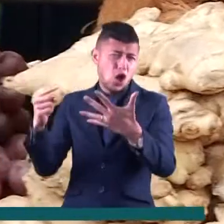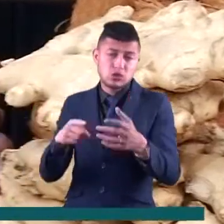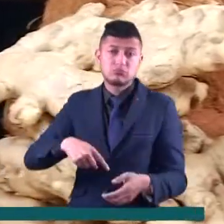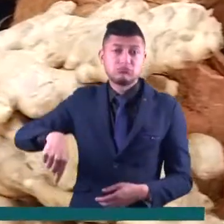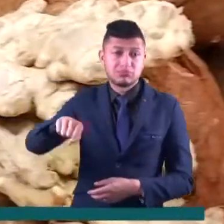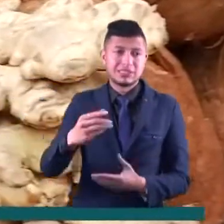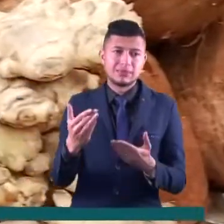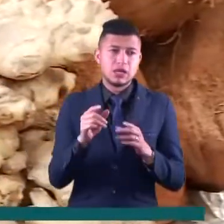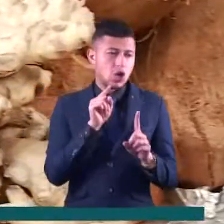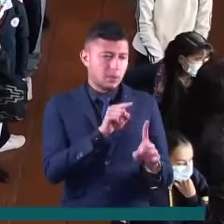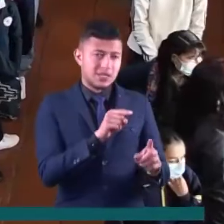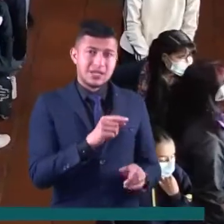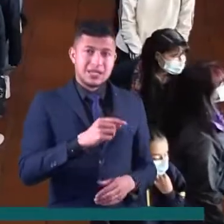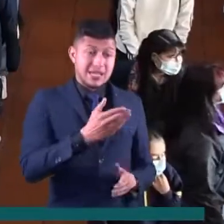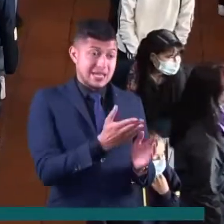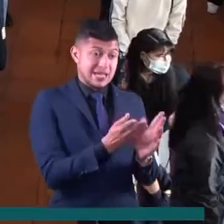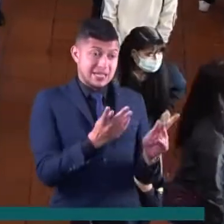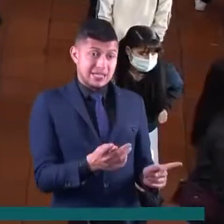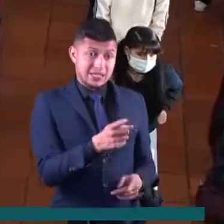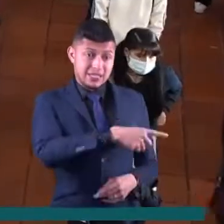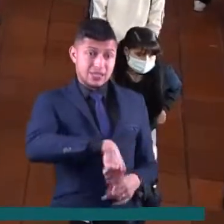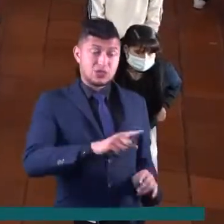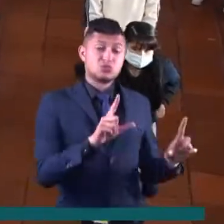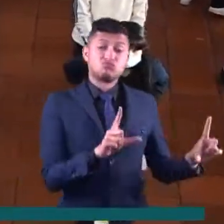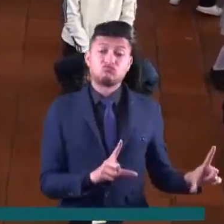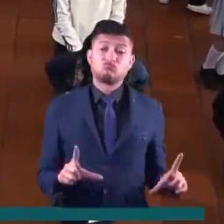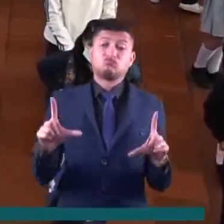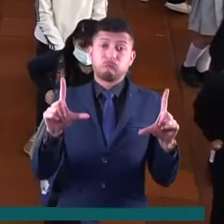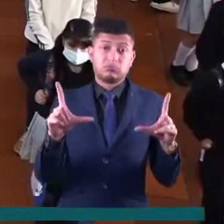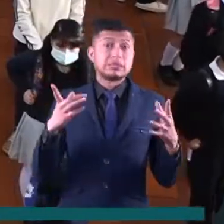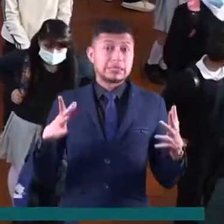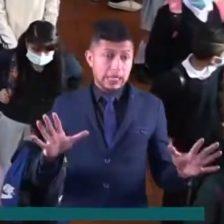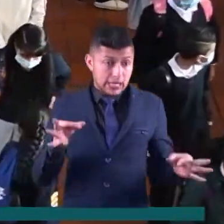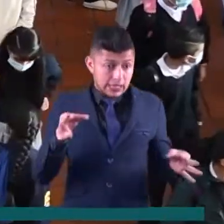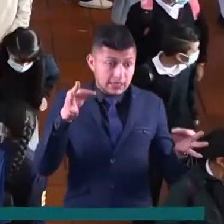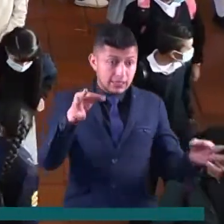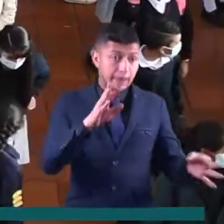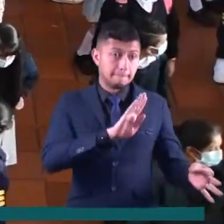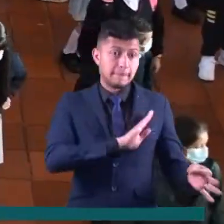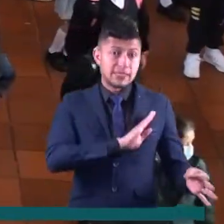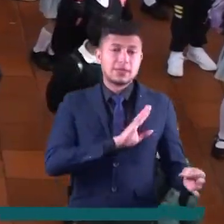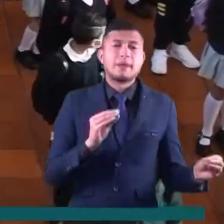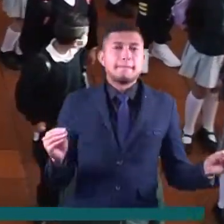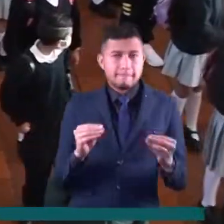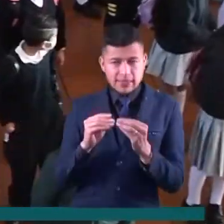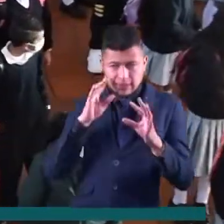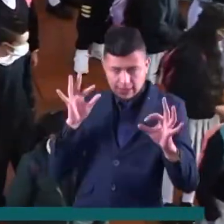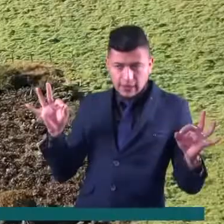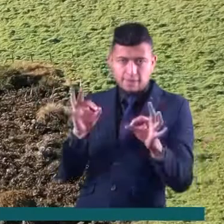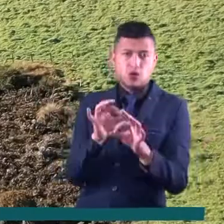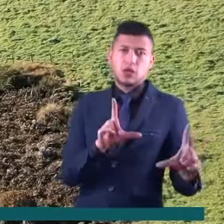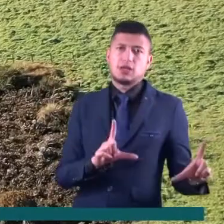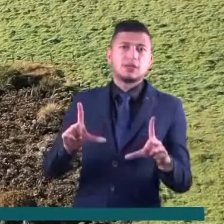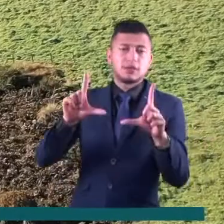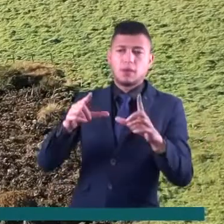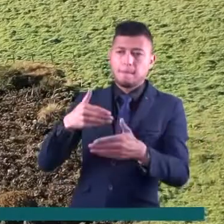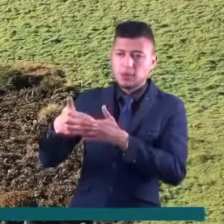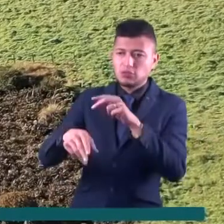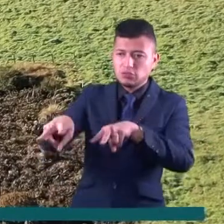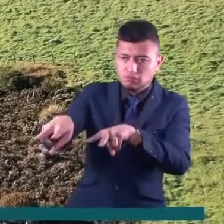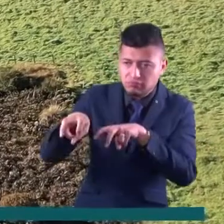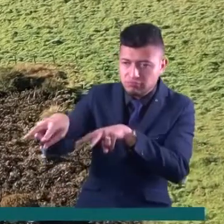La idea es que los alumnos Al momento de graduarse obtengan además de su diploma de bachilleres un énfasis en procesos